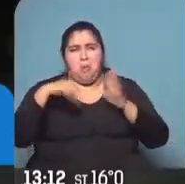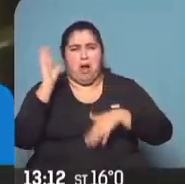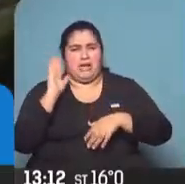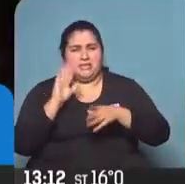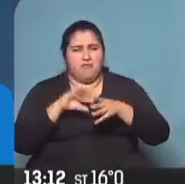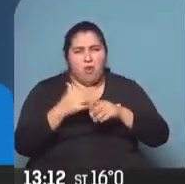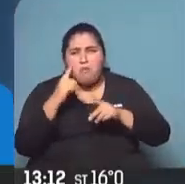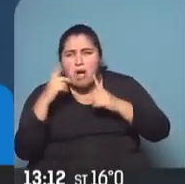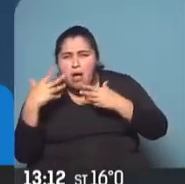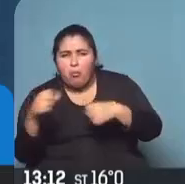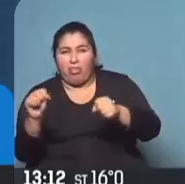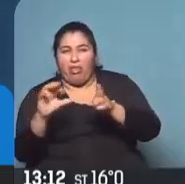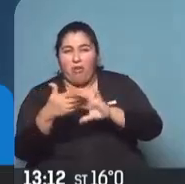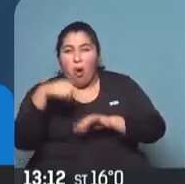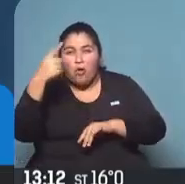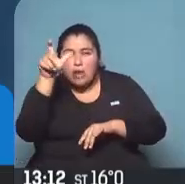enemigo